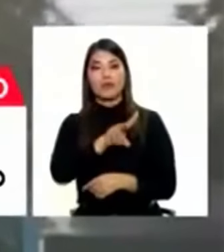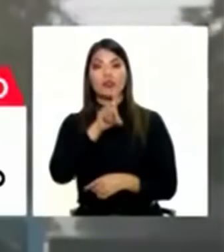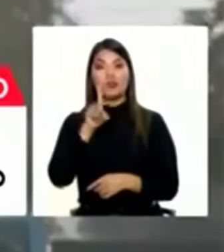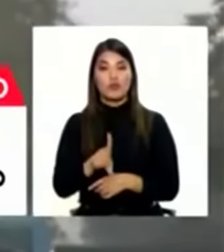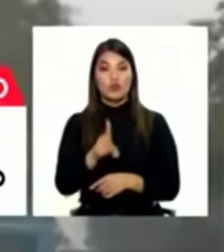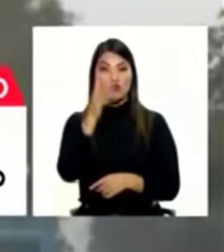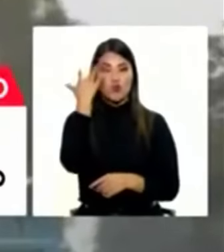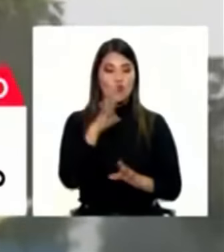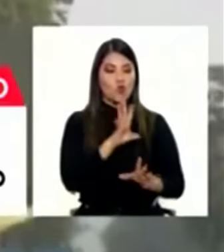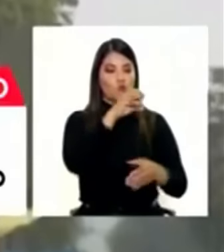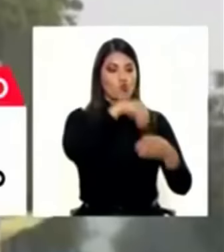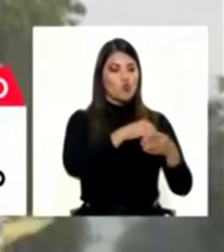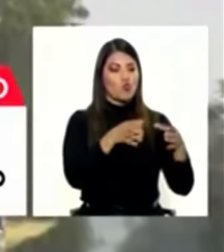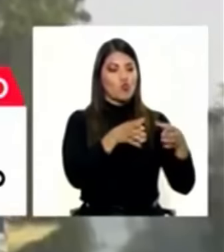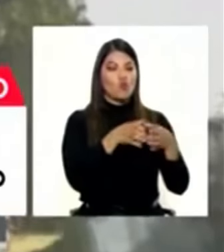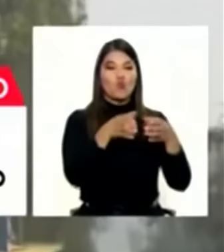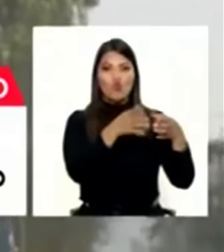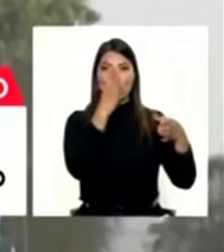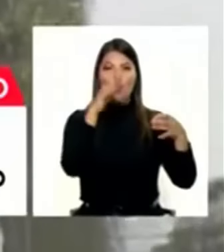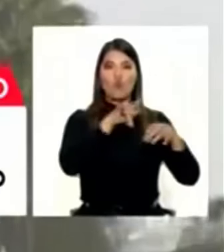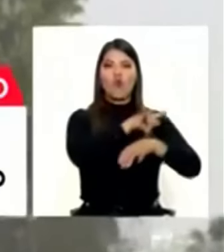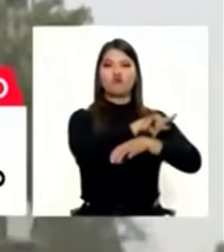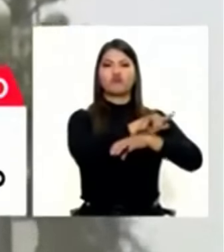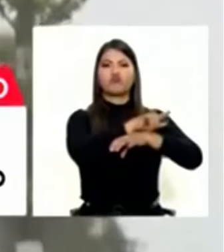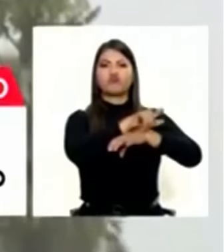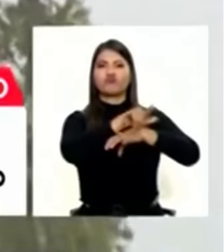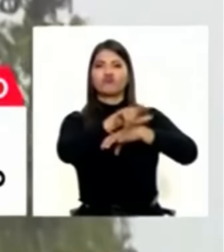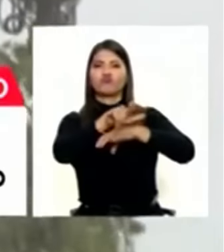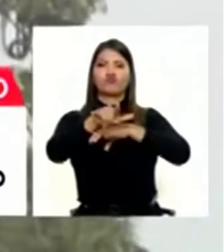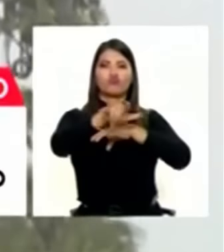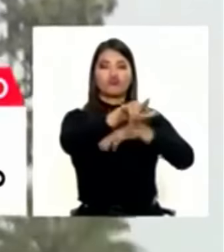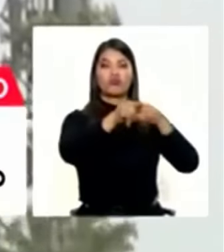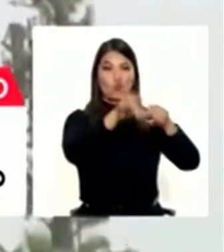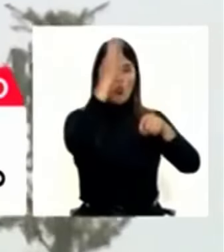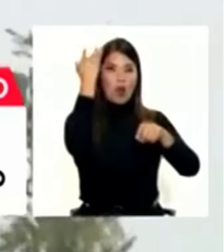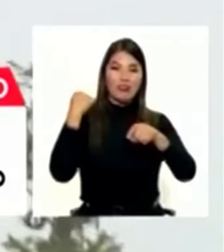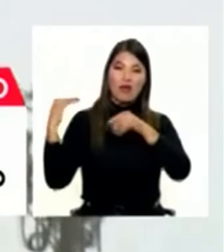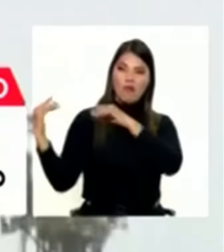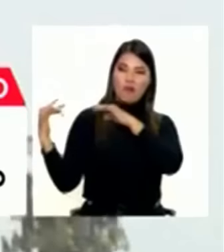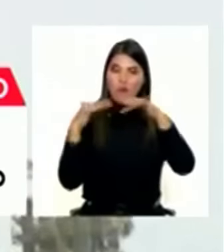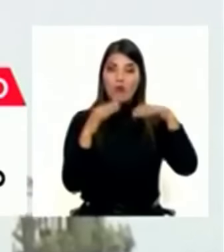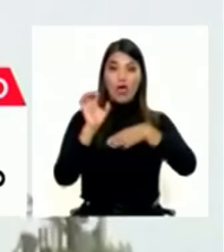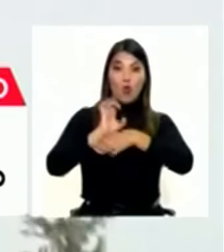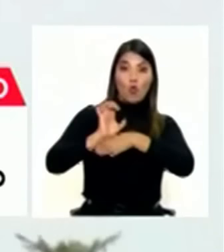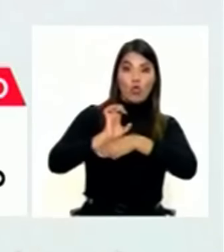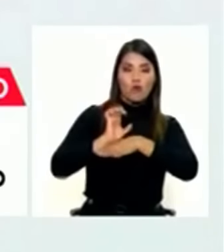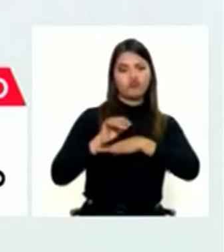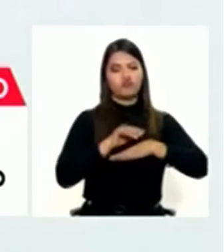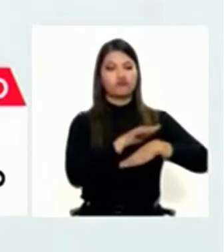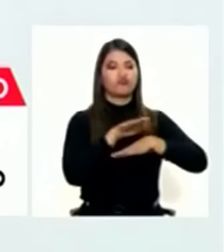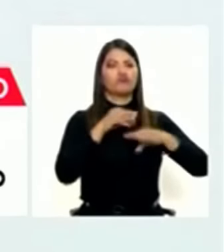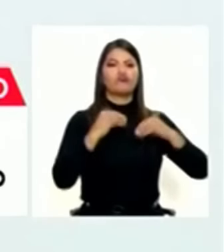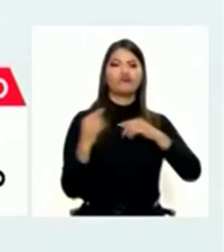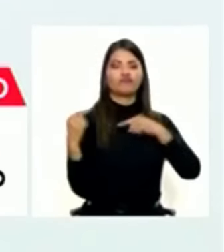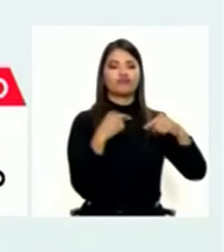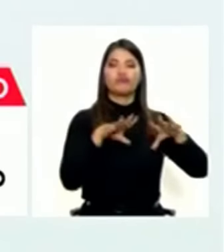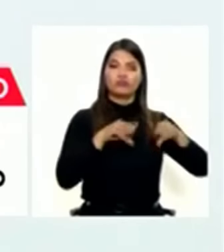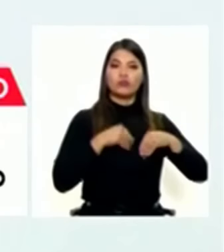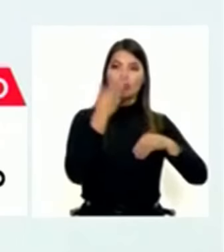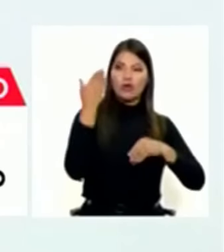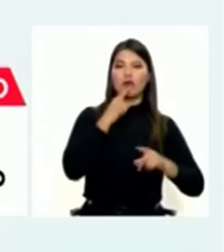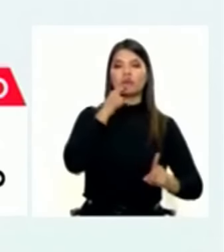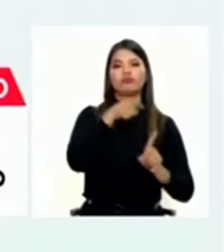del Agrupamiento Aéreo del Norte durante el conflicto con Ecuador. Su misión del capitán